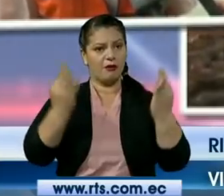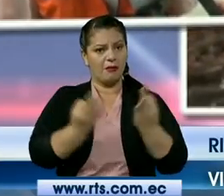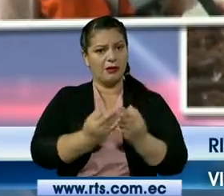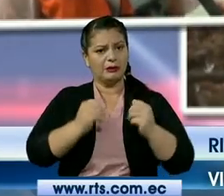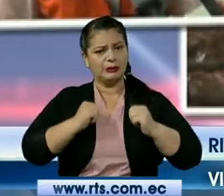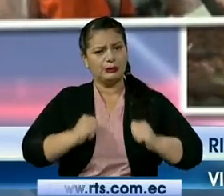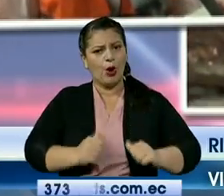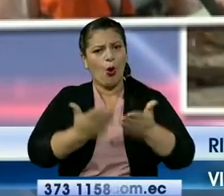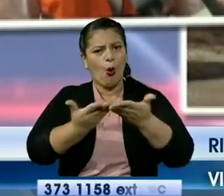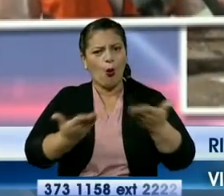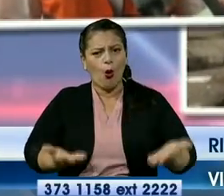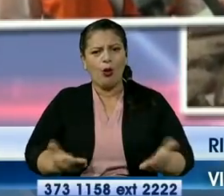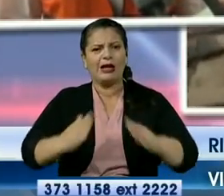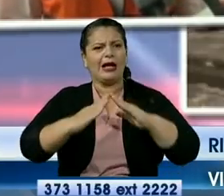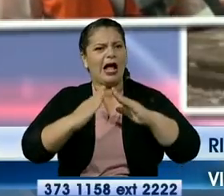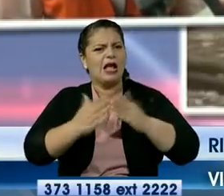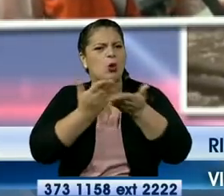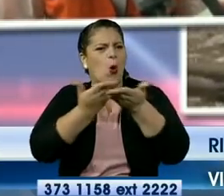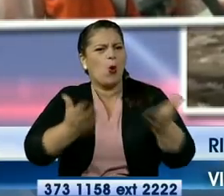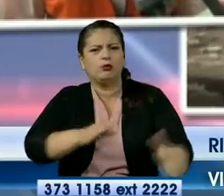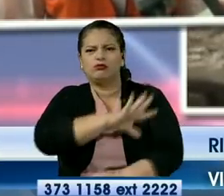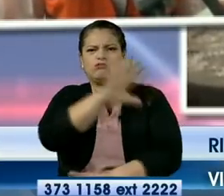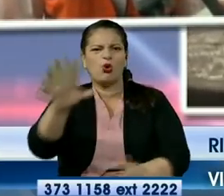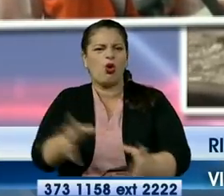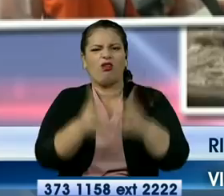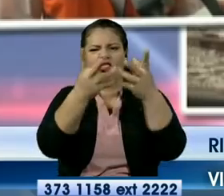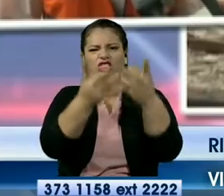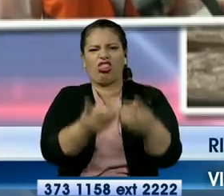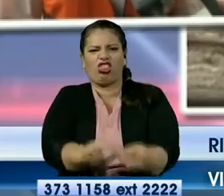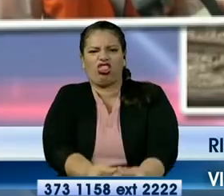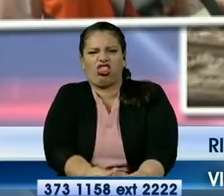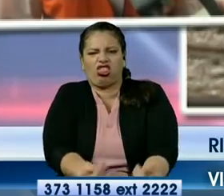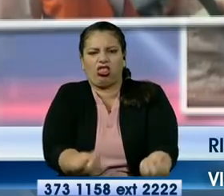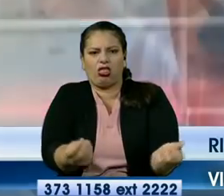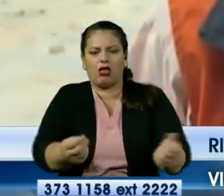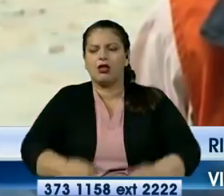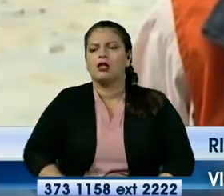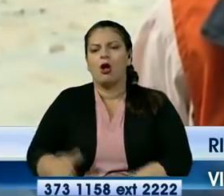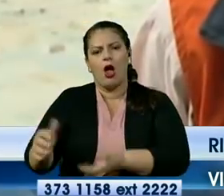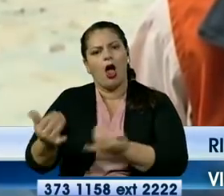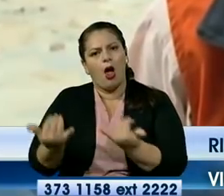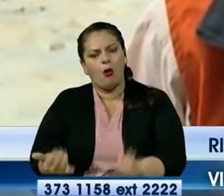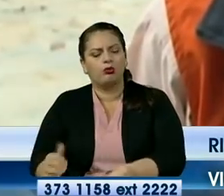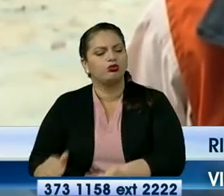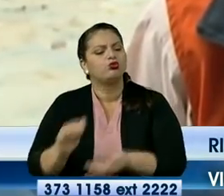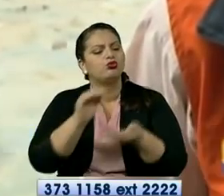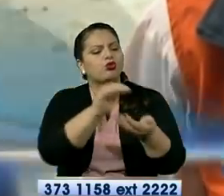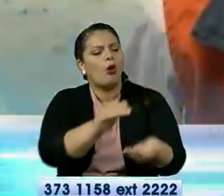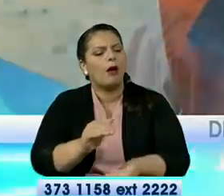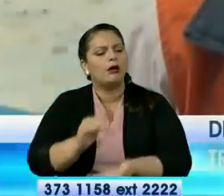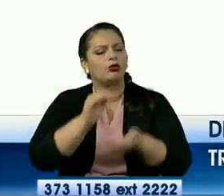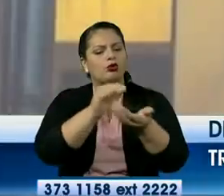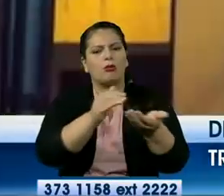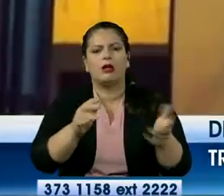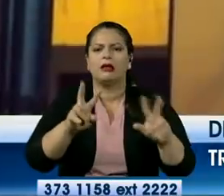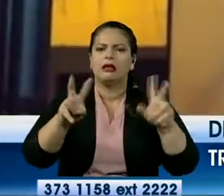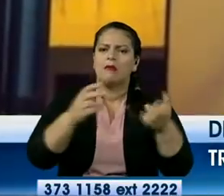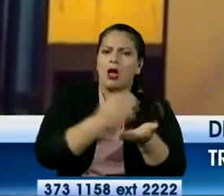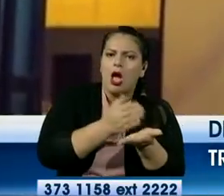Ahí también tenemos algunos kits entre cocina, dormitorio que tendremos que evaluar.